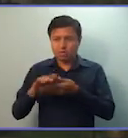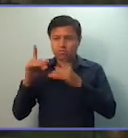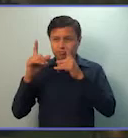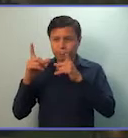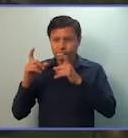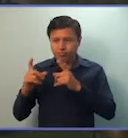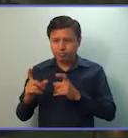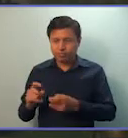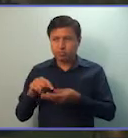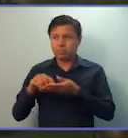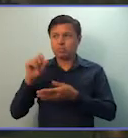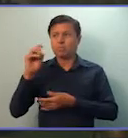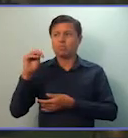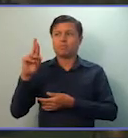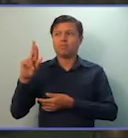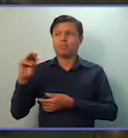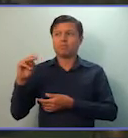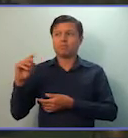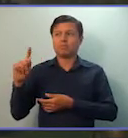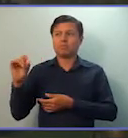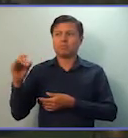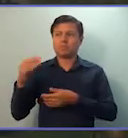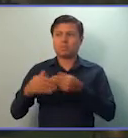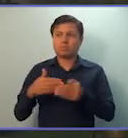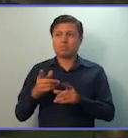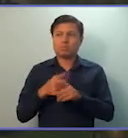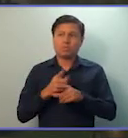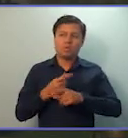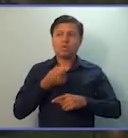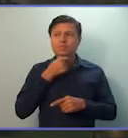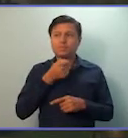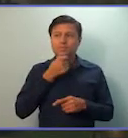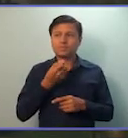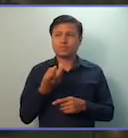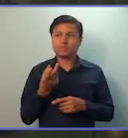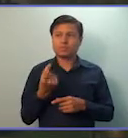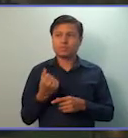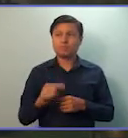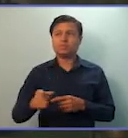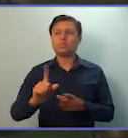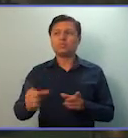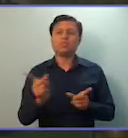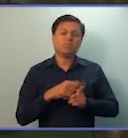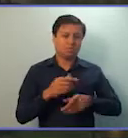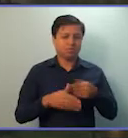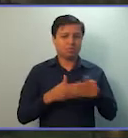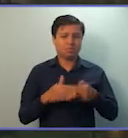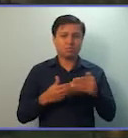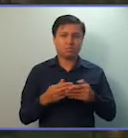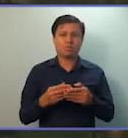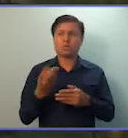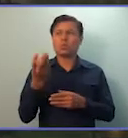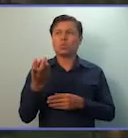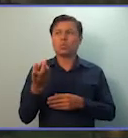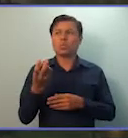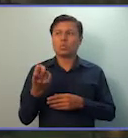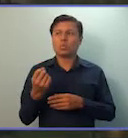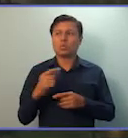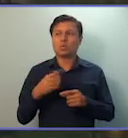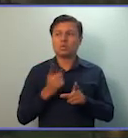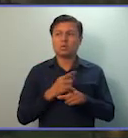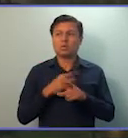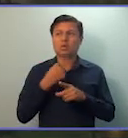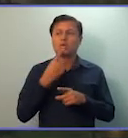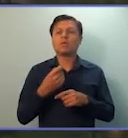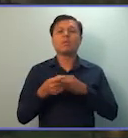imagen smarmatic la va a procesar y la va a convertir en datos y es la que va a hacer el procesamiento de resultados electorales y además en la